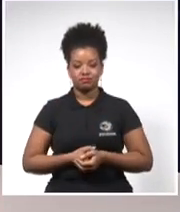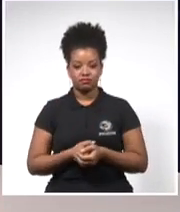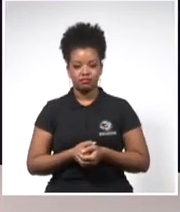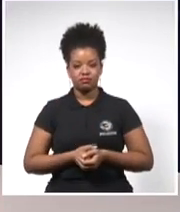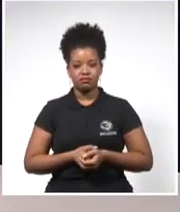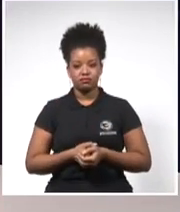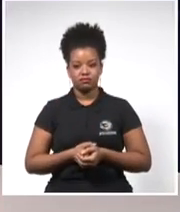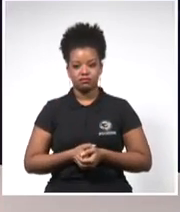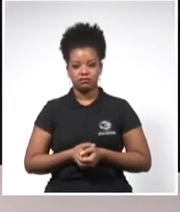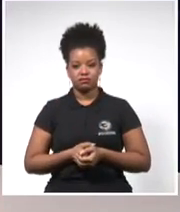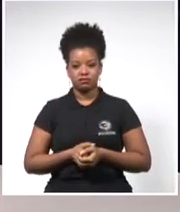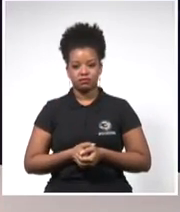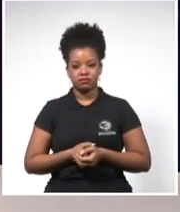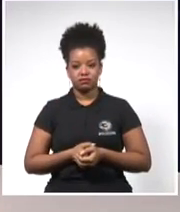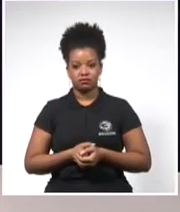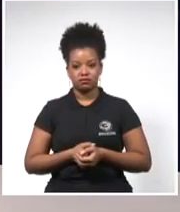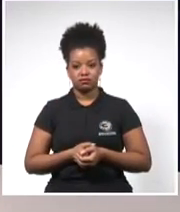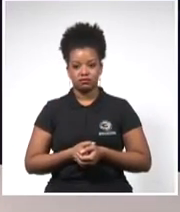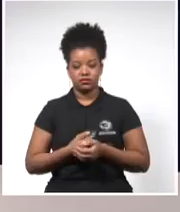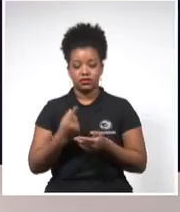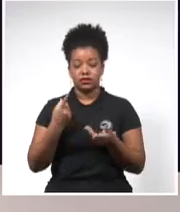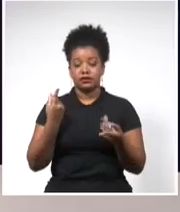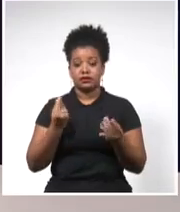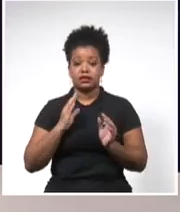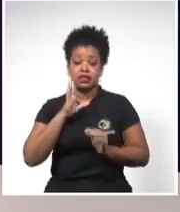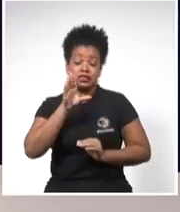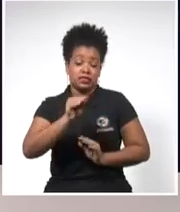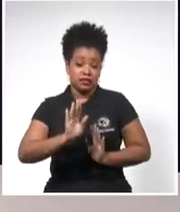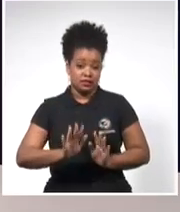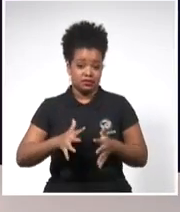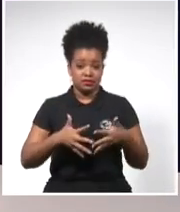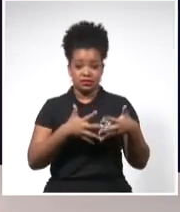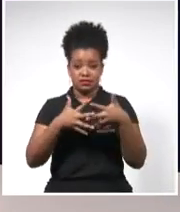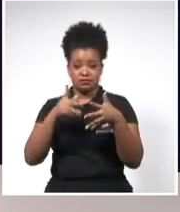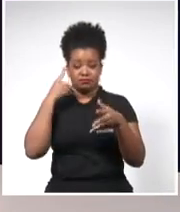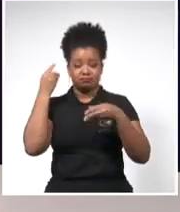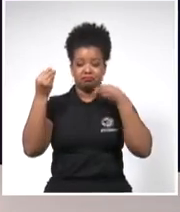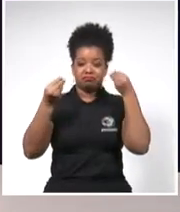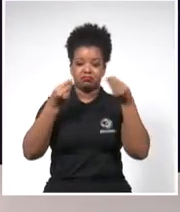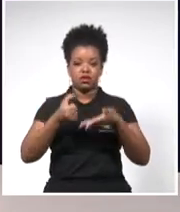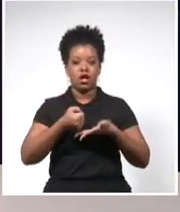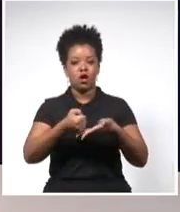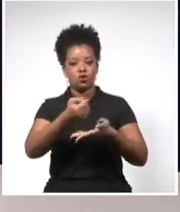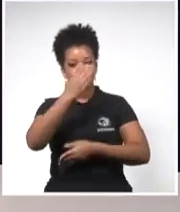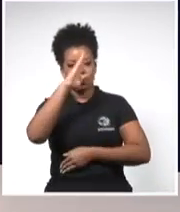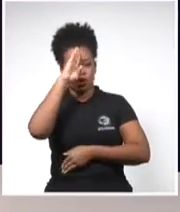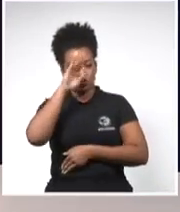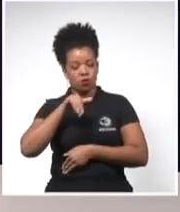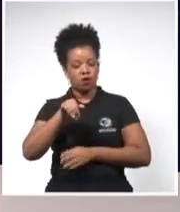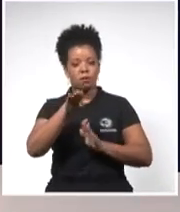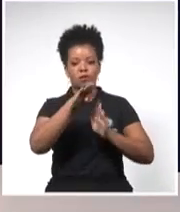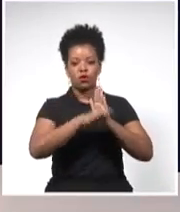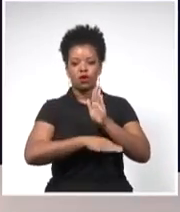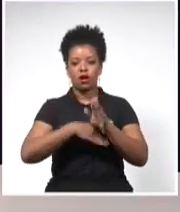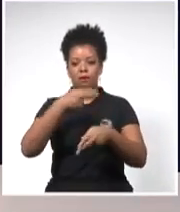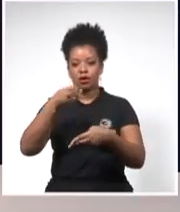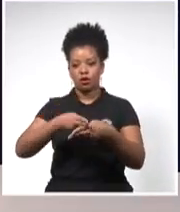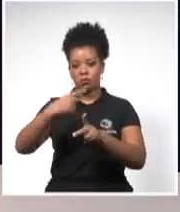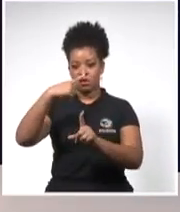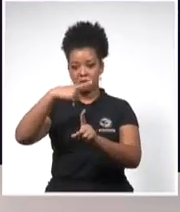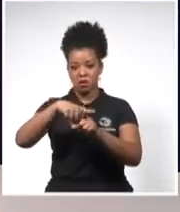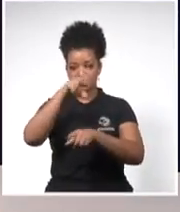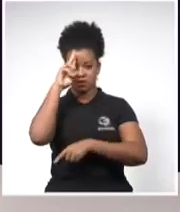Las supuestas preocupaciones de Estados Unidos sobre la cooperación de Cuba, en este caso sobre el programa Más Médicos, no